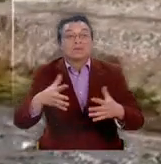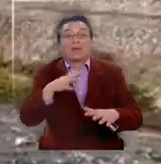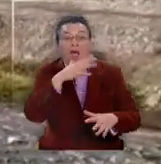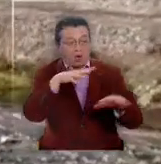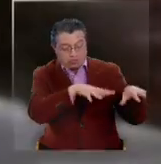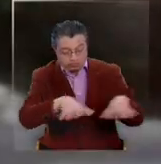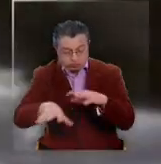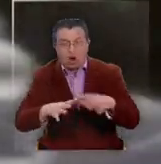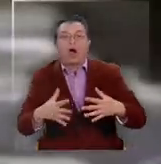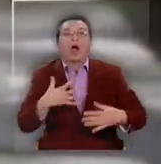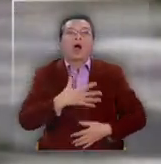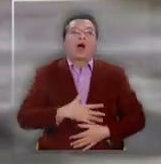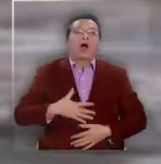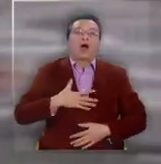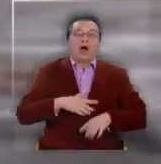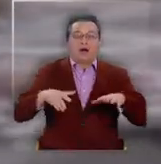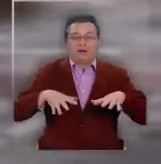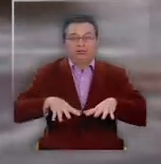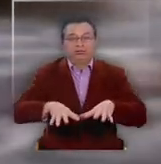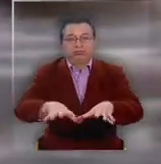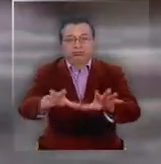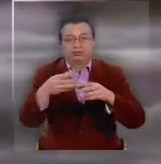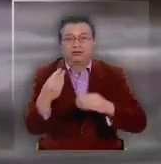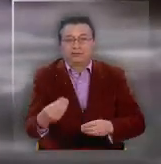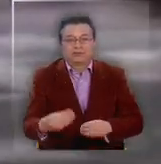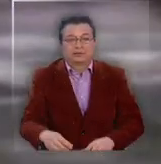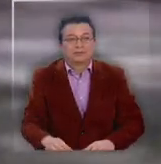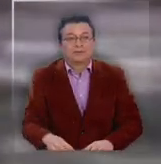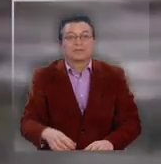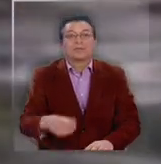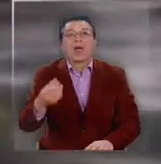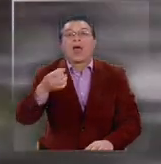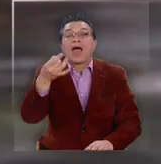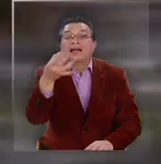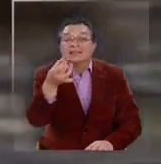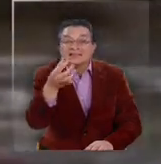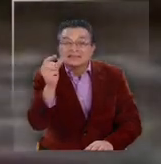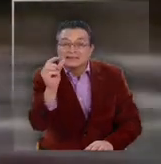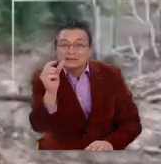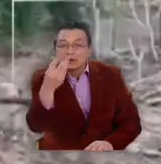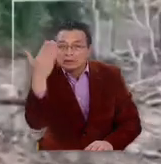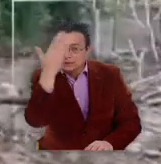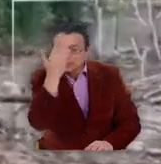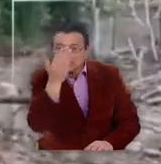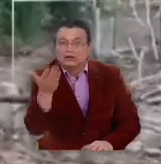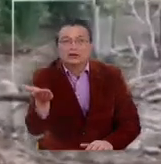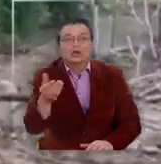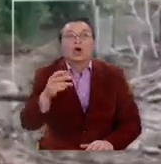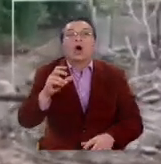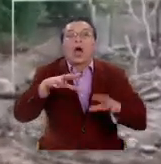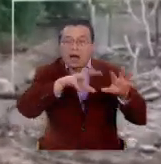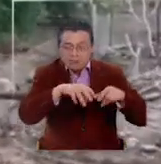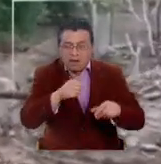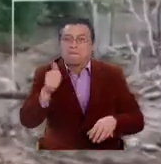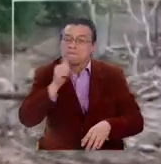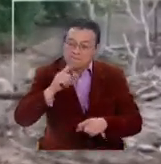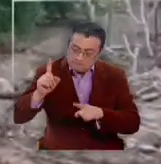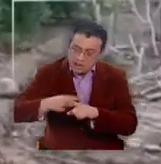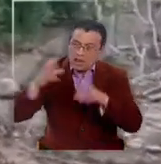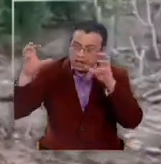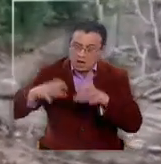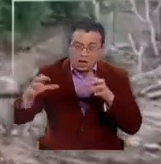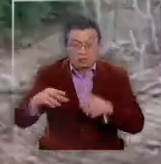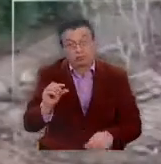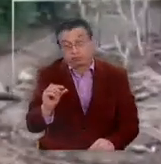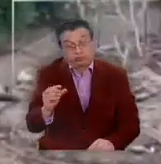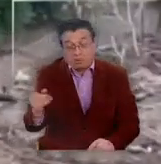ahora corre por el estero Pocuro. Para la aceituna, para el ganado, pero tiene que seguir cayendo, porque si no va a ser